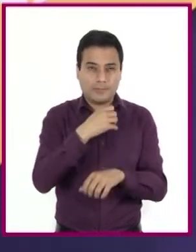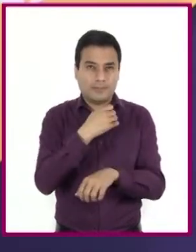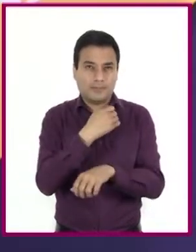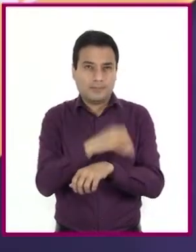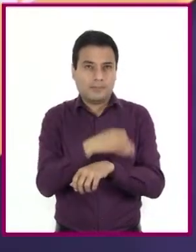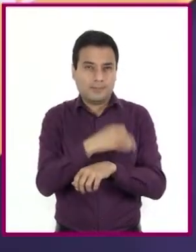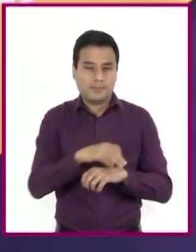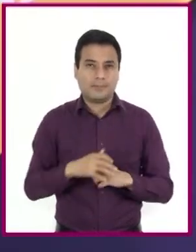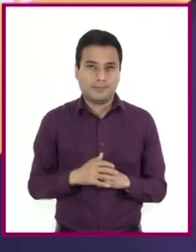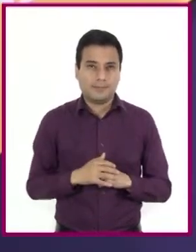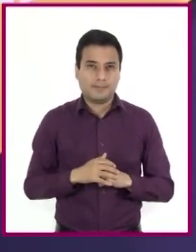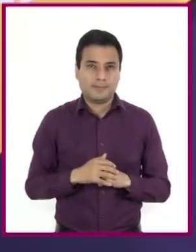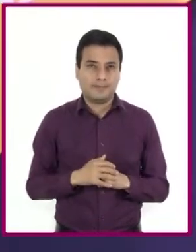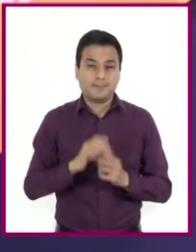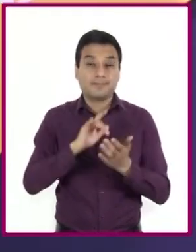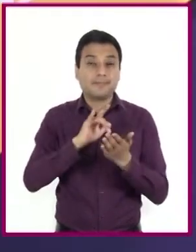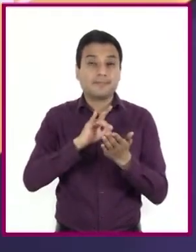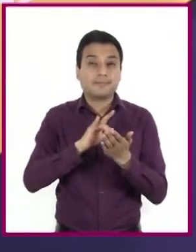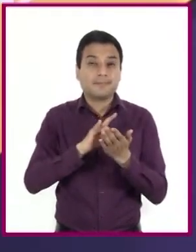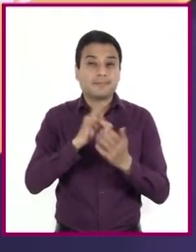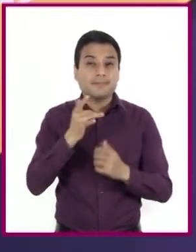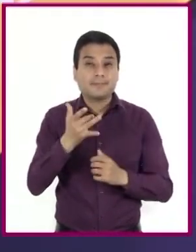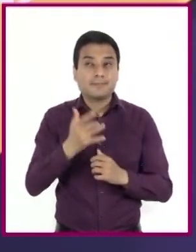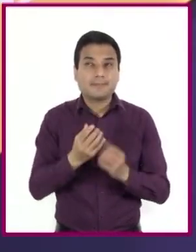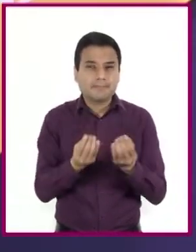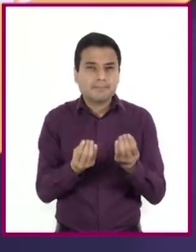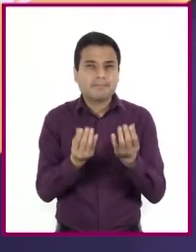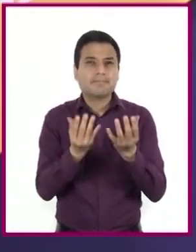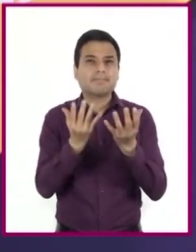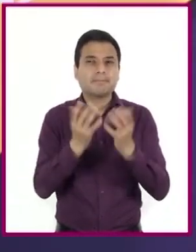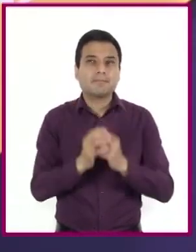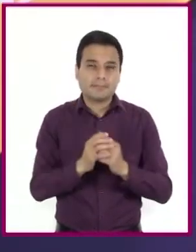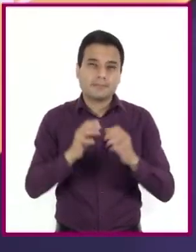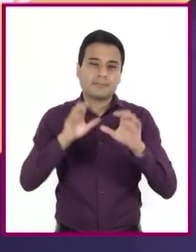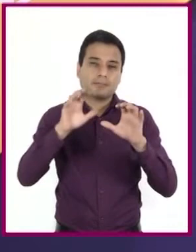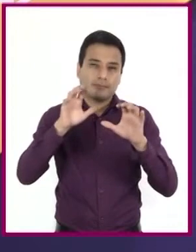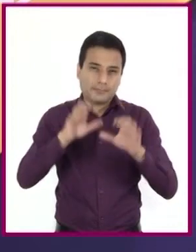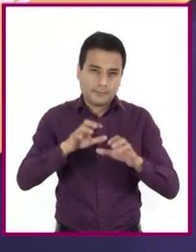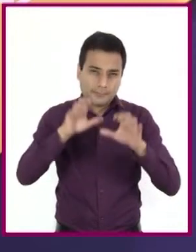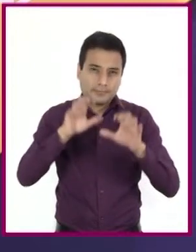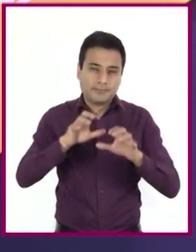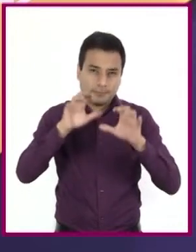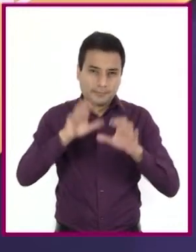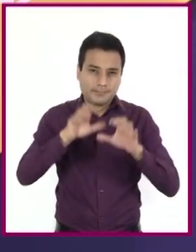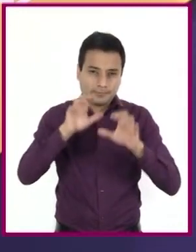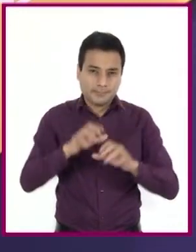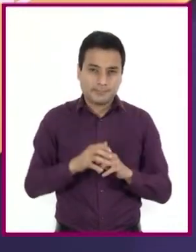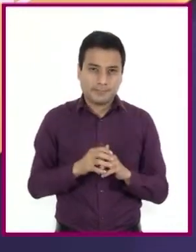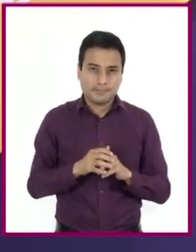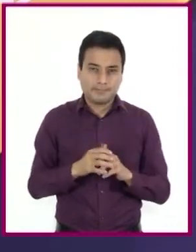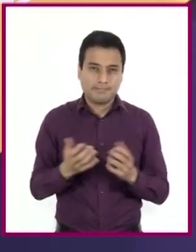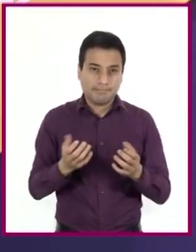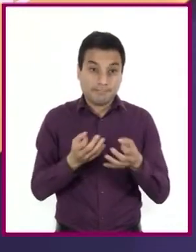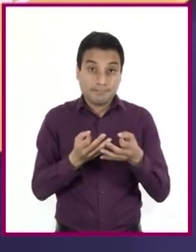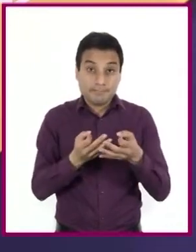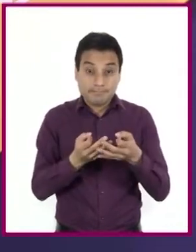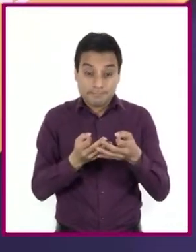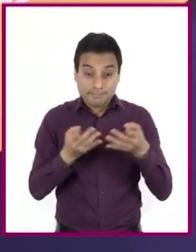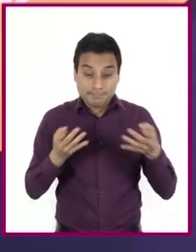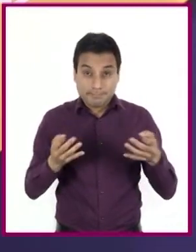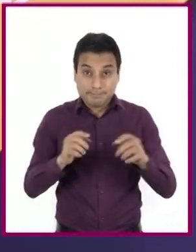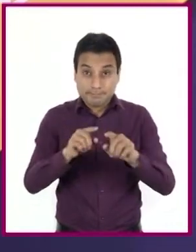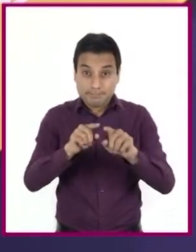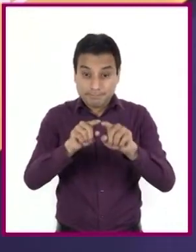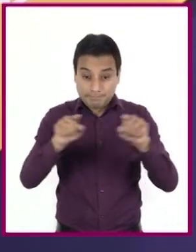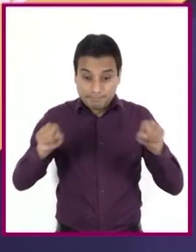cuales se producen gracias al ciclo de la lluvia y dependen netamente de ello, dado que la superficie de la tierra debe